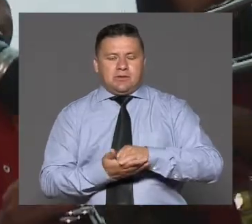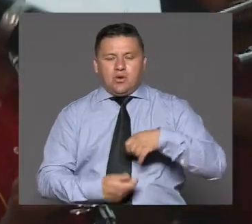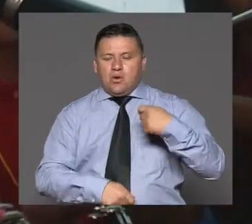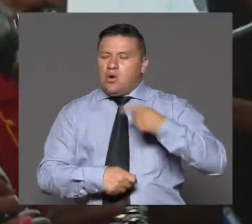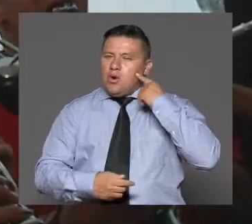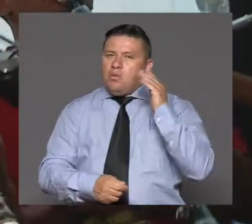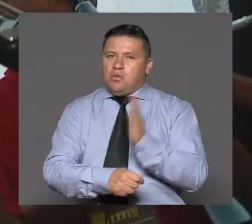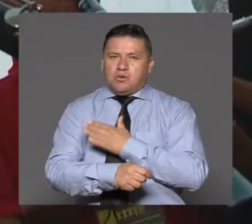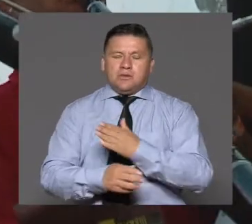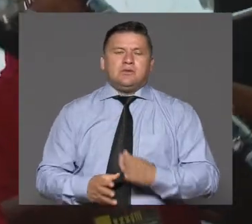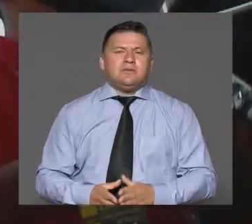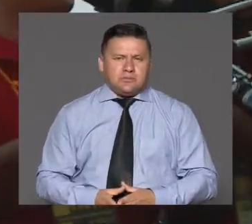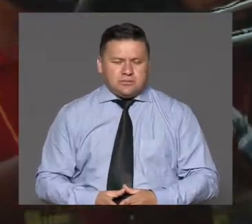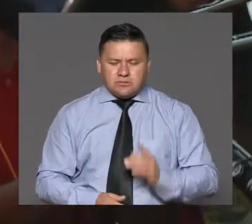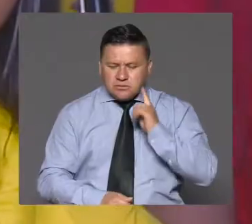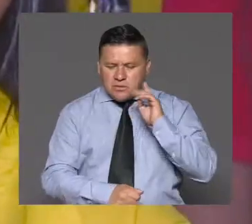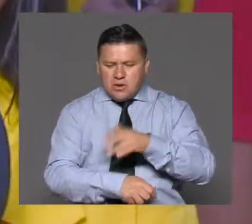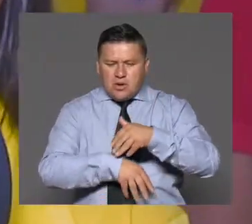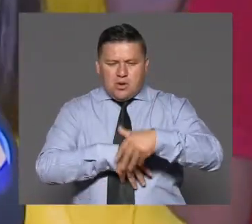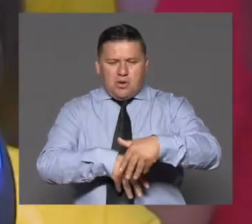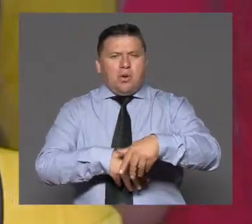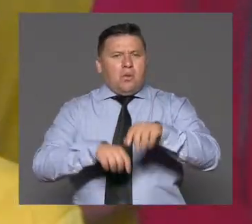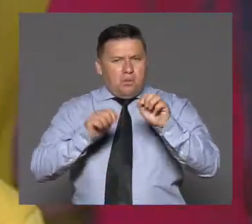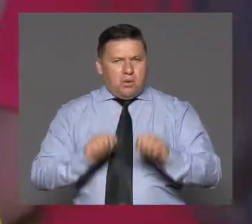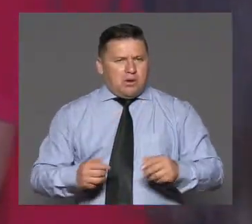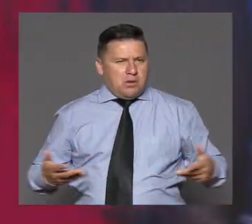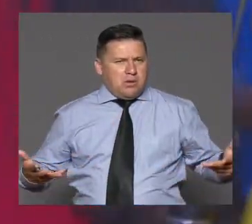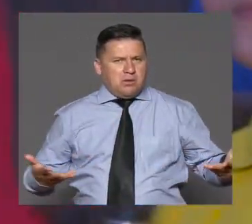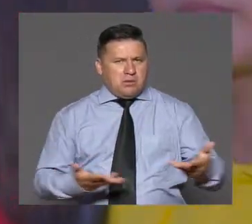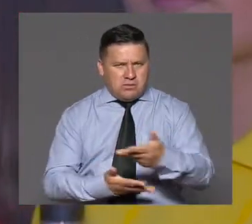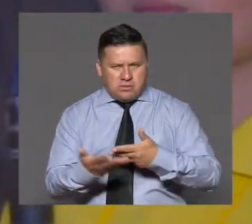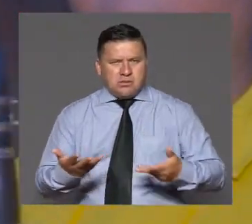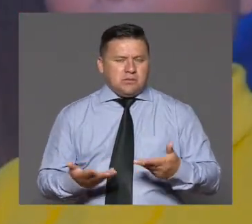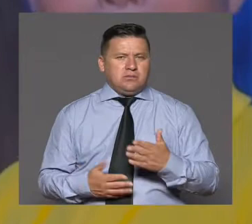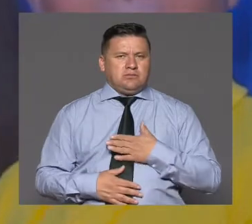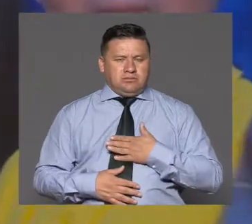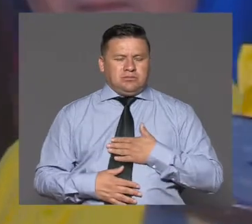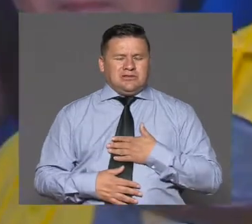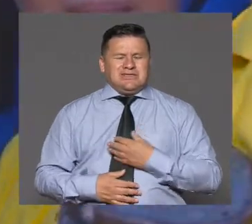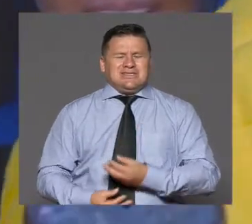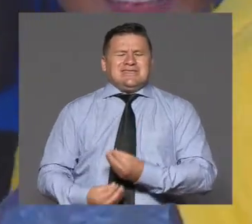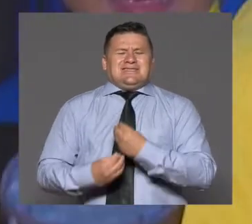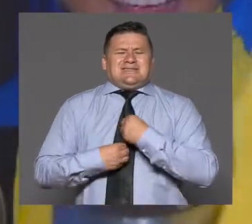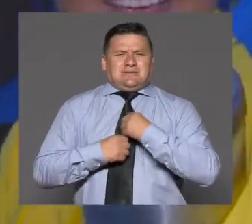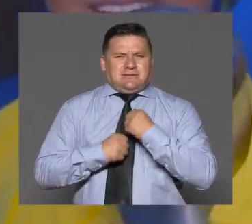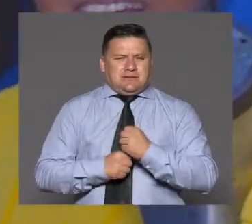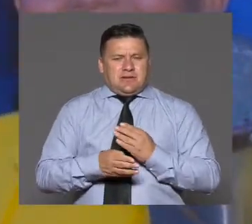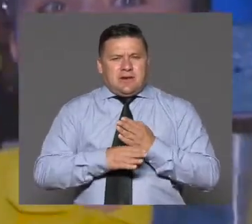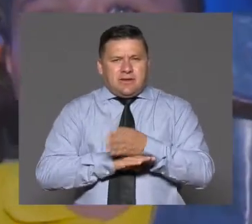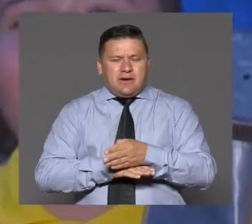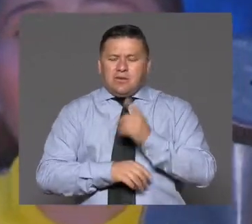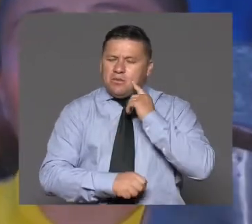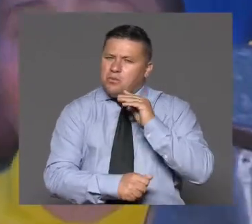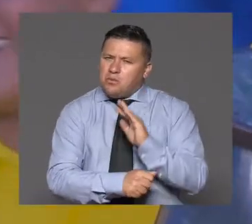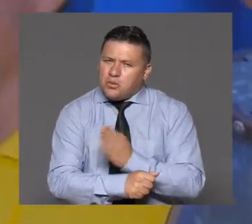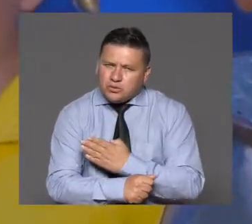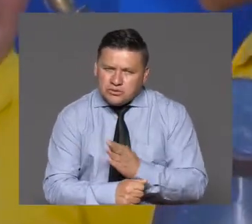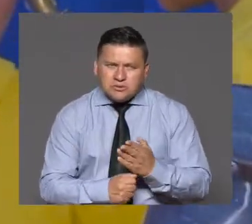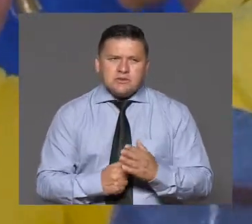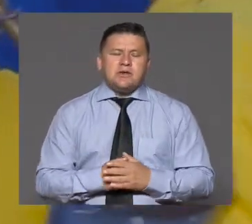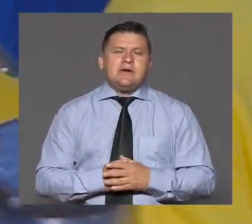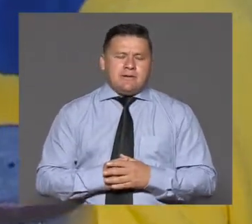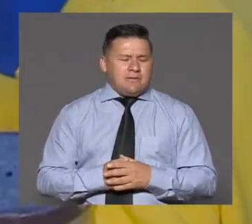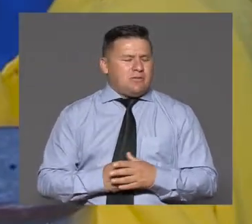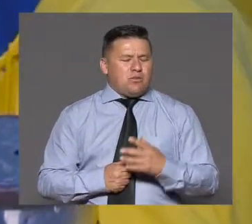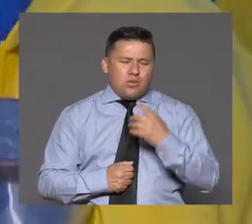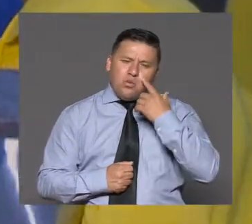banda musical. Una banda musical es donde podemos mostrar nuestros sentimientos a través de la música y